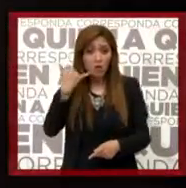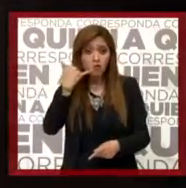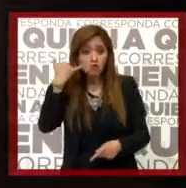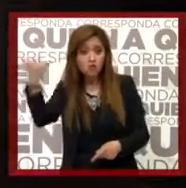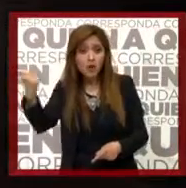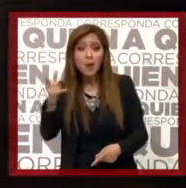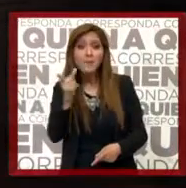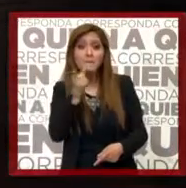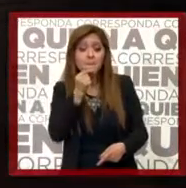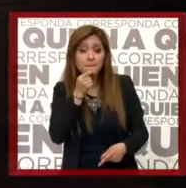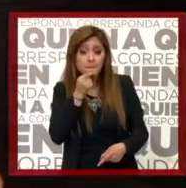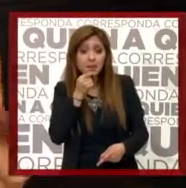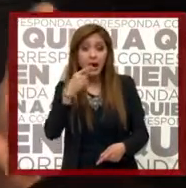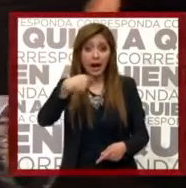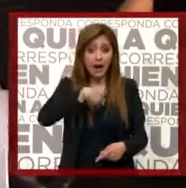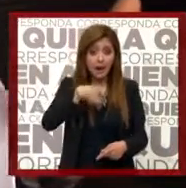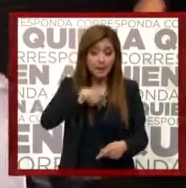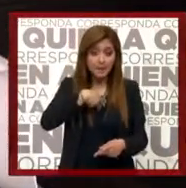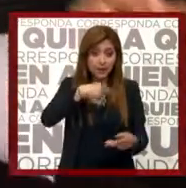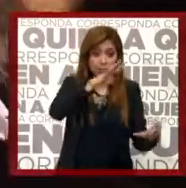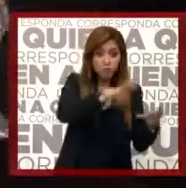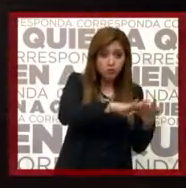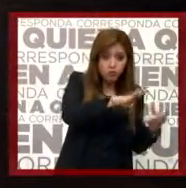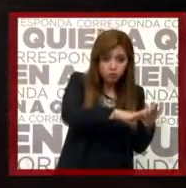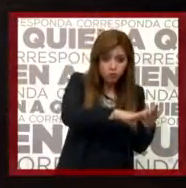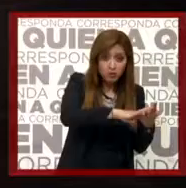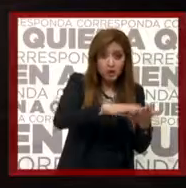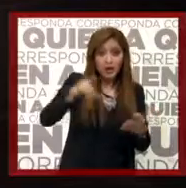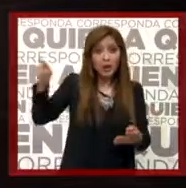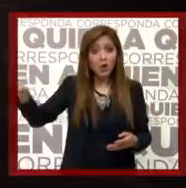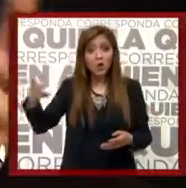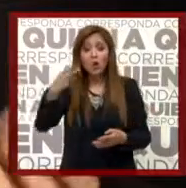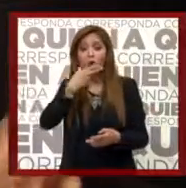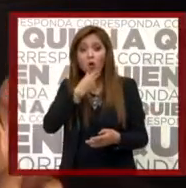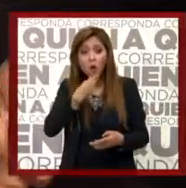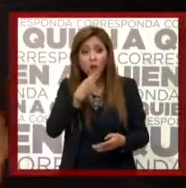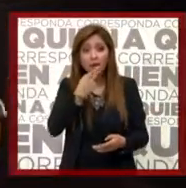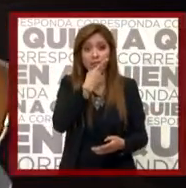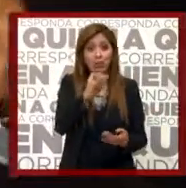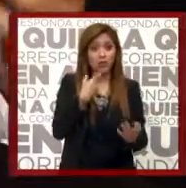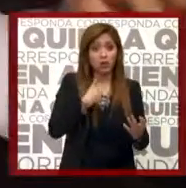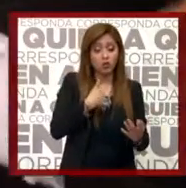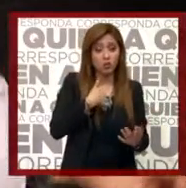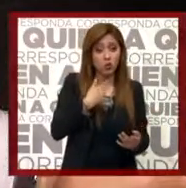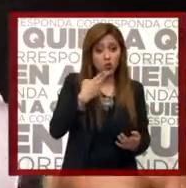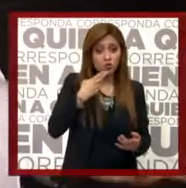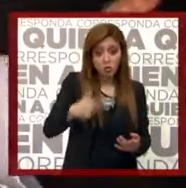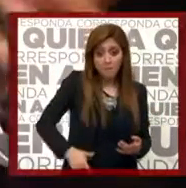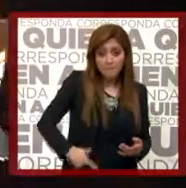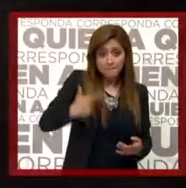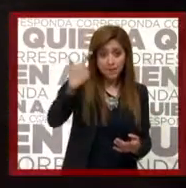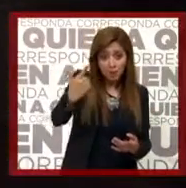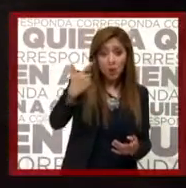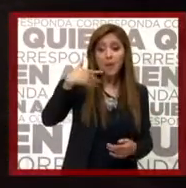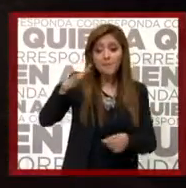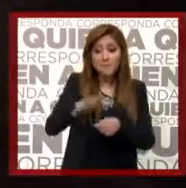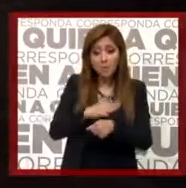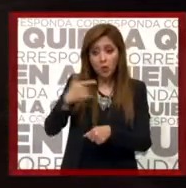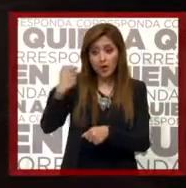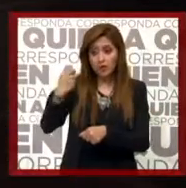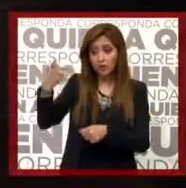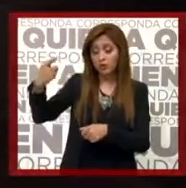Me detienen y el tipo está argumentando que yo llevaba una pistola y que lo estaba amenazando, que por eso me